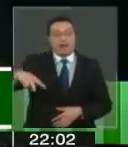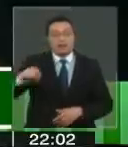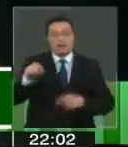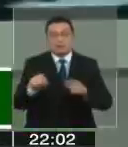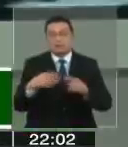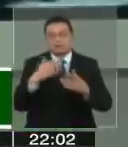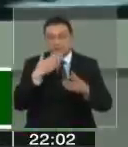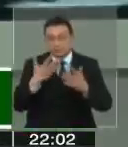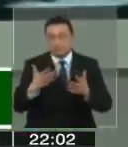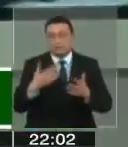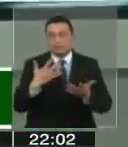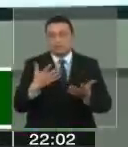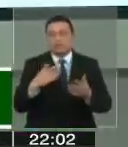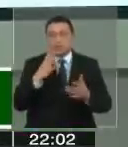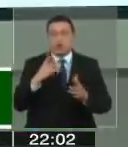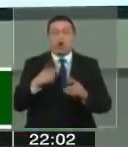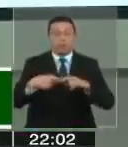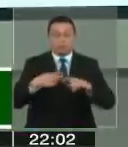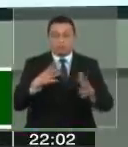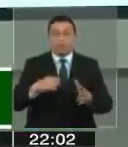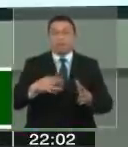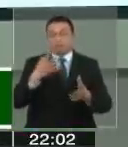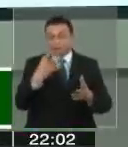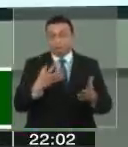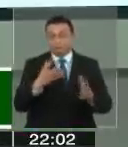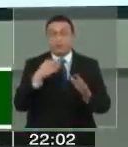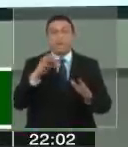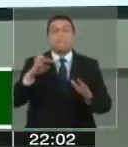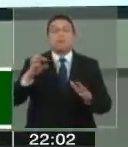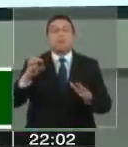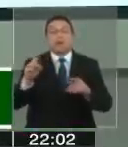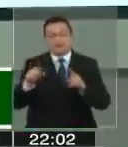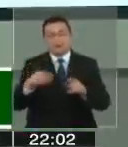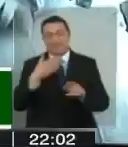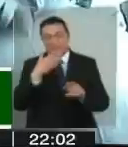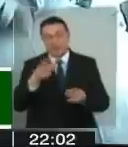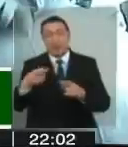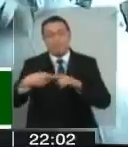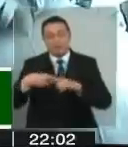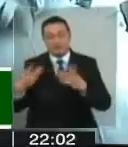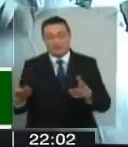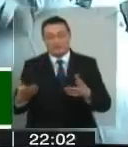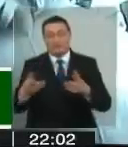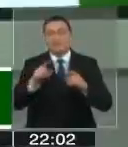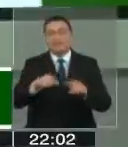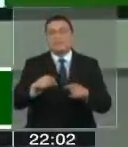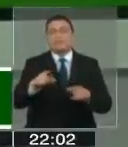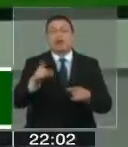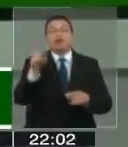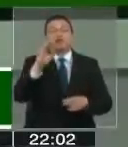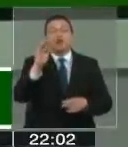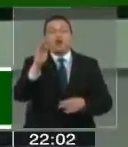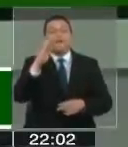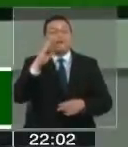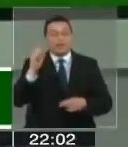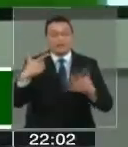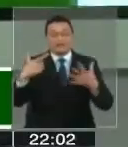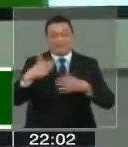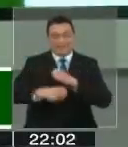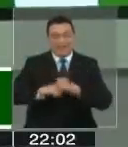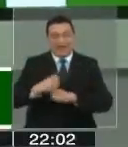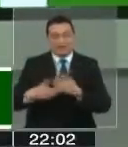me va a indignar. Se va a enojar. Y papá también de Sofía, que tiene 2 años más. 2 años más, 7 años.